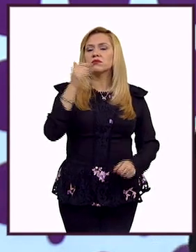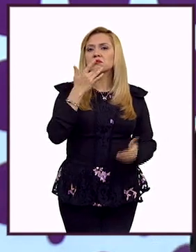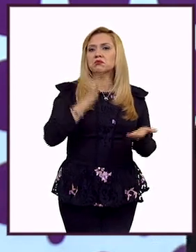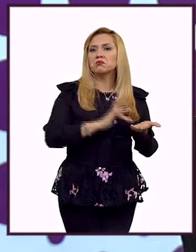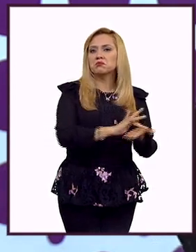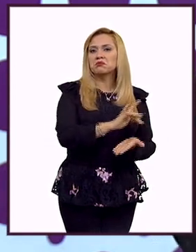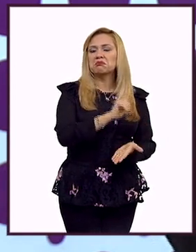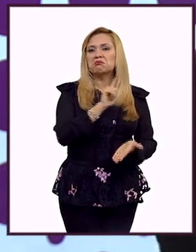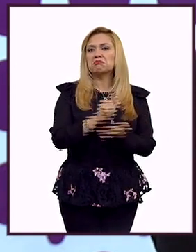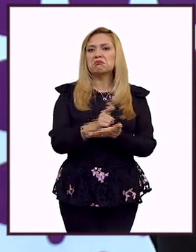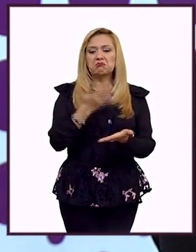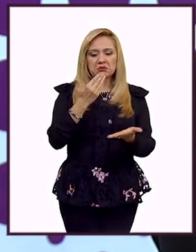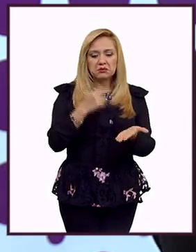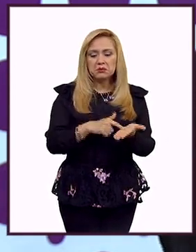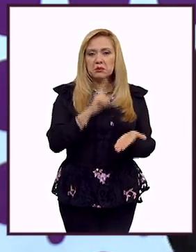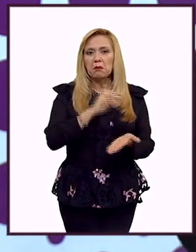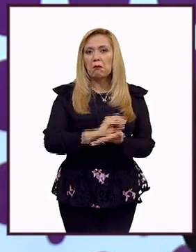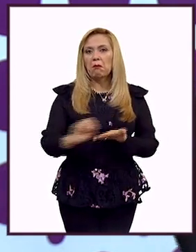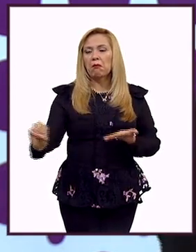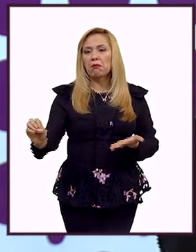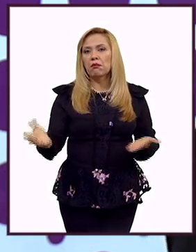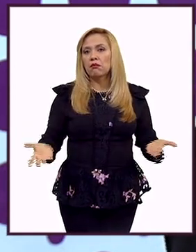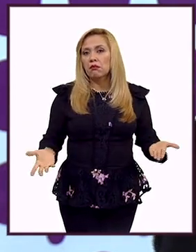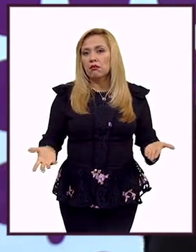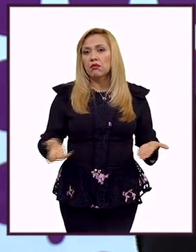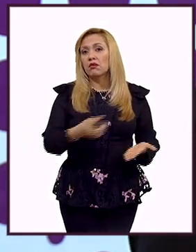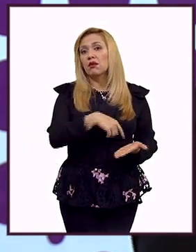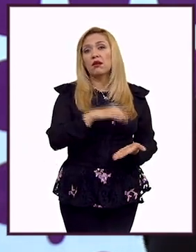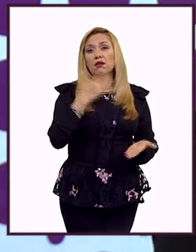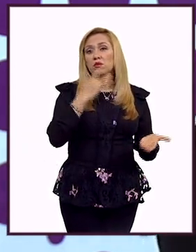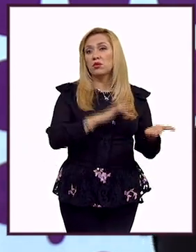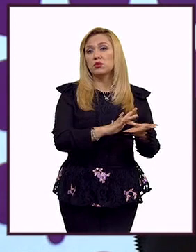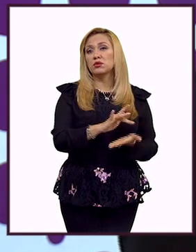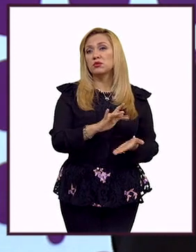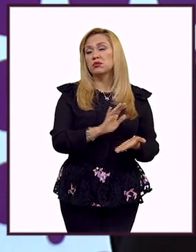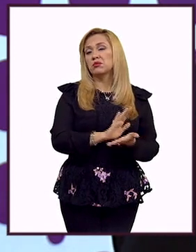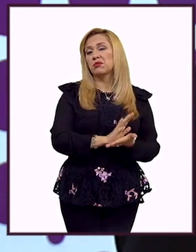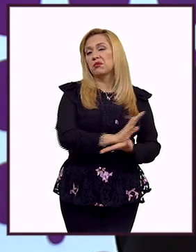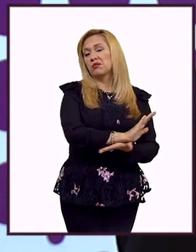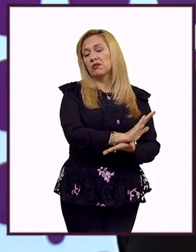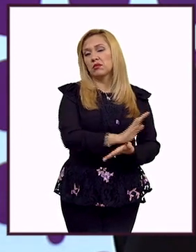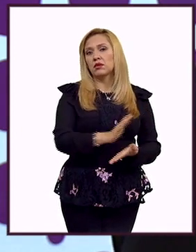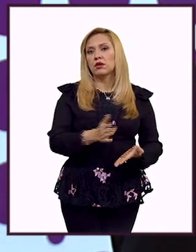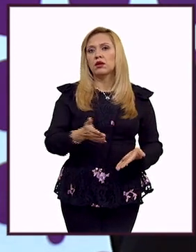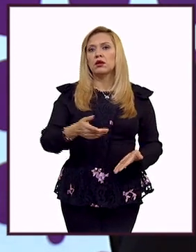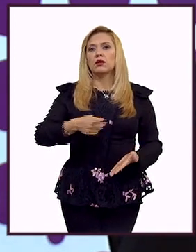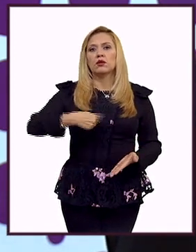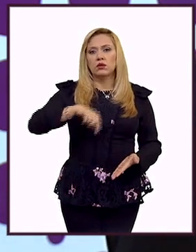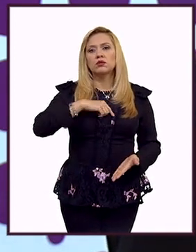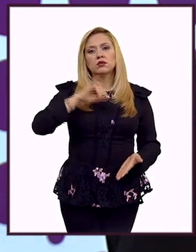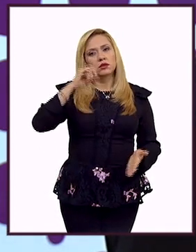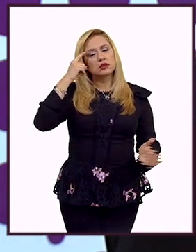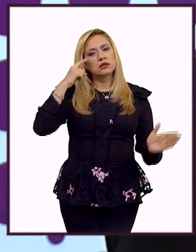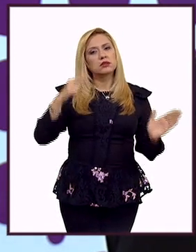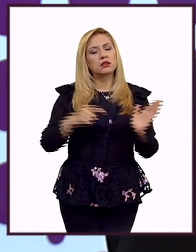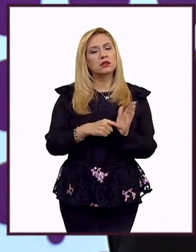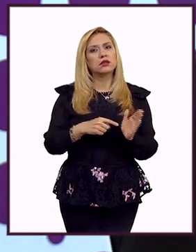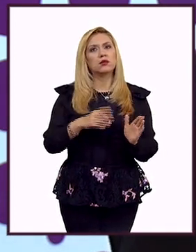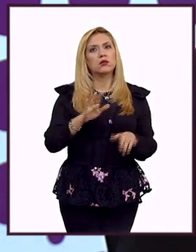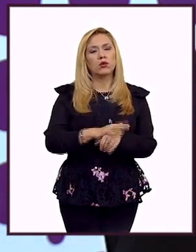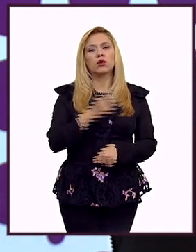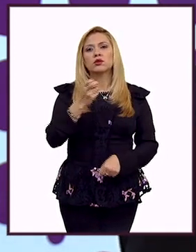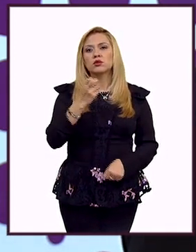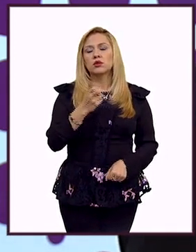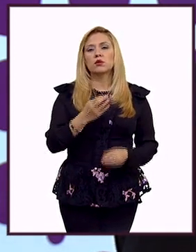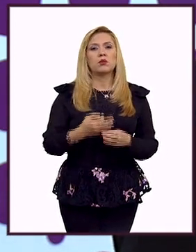apoyos a los territorios campesinos, a veces quedaban muy, muy marginados. Nosotros creemos en ese sentido, por eso de